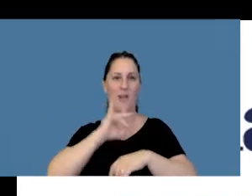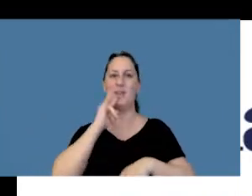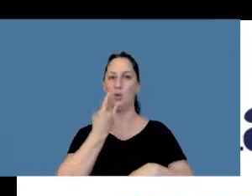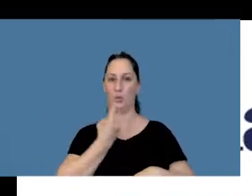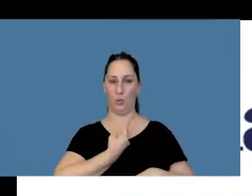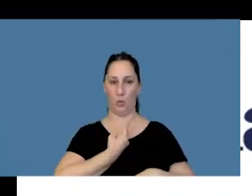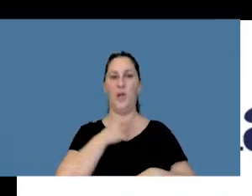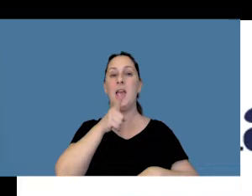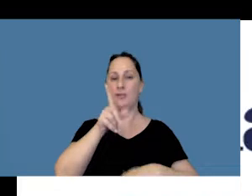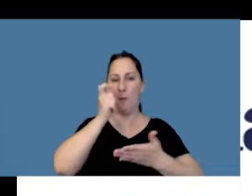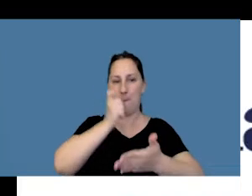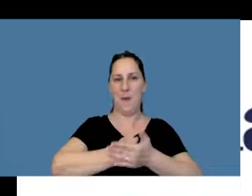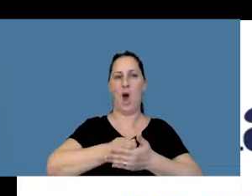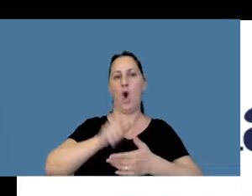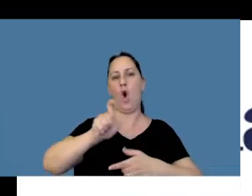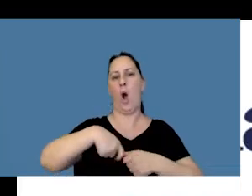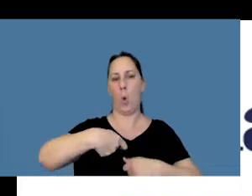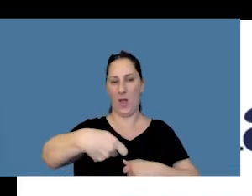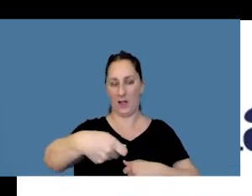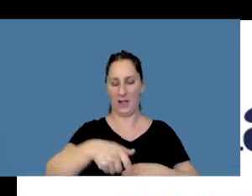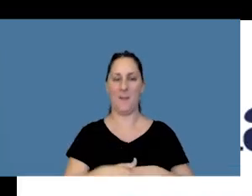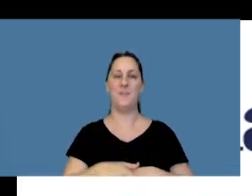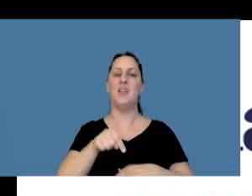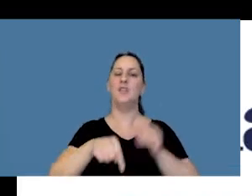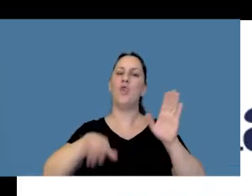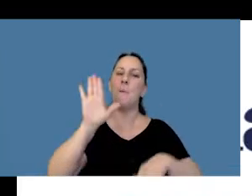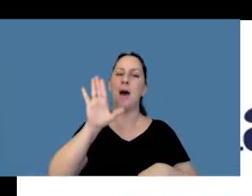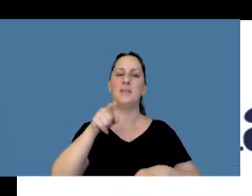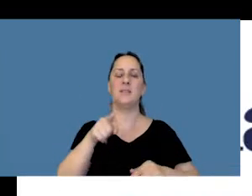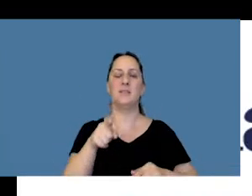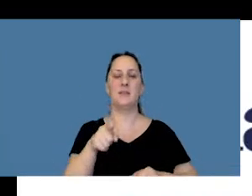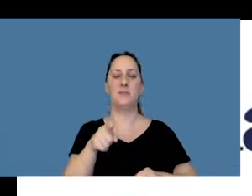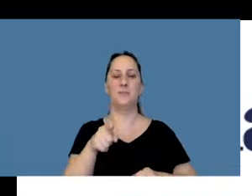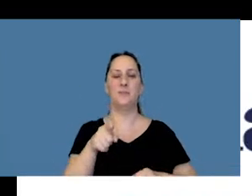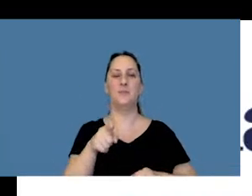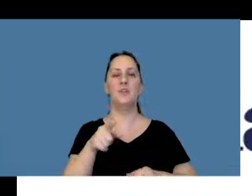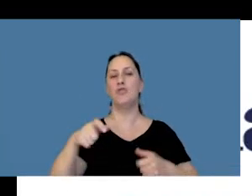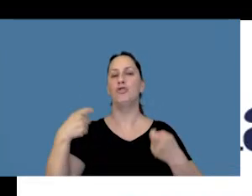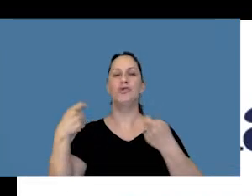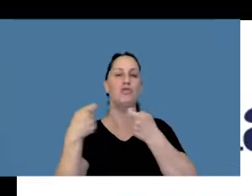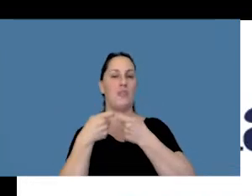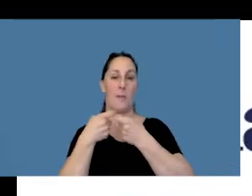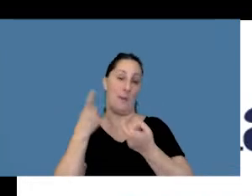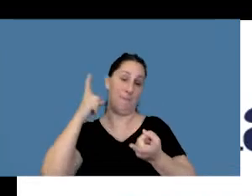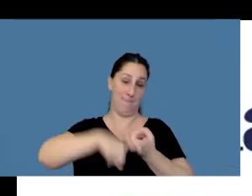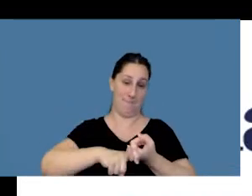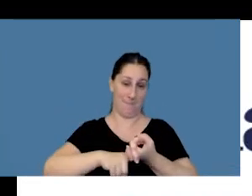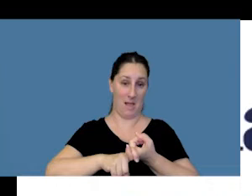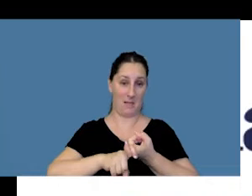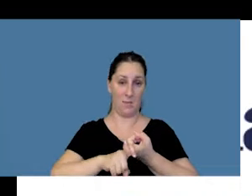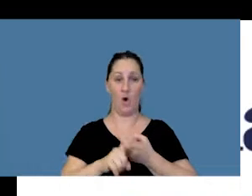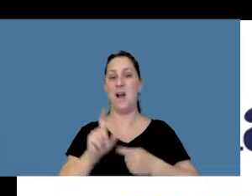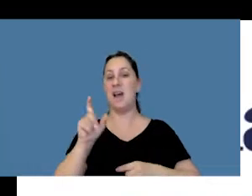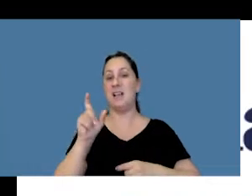tomar como pago a cuenta. Se da mucho en las sociedades conyugales, que por allí la tarjeta